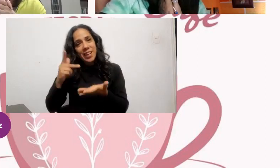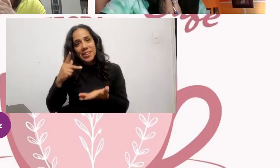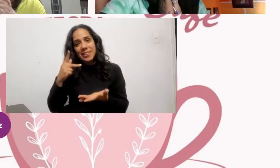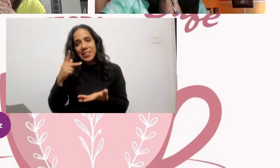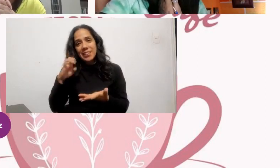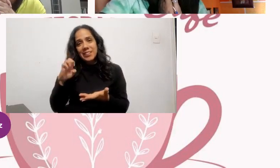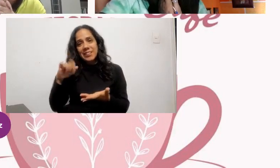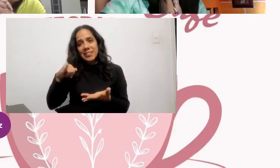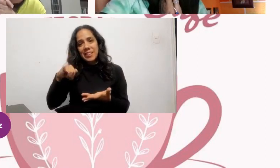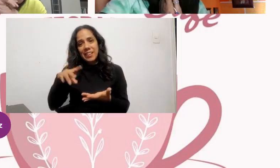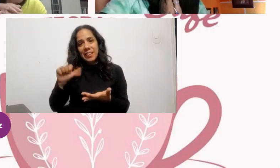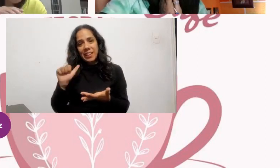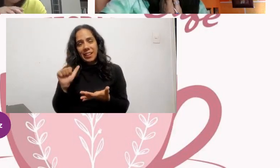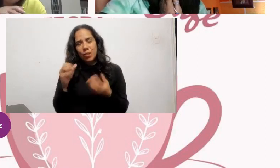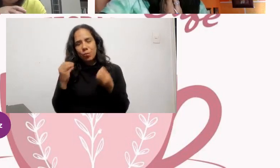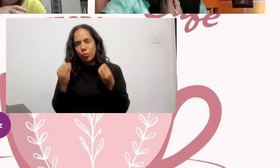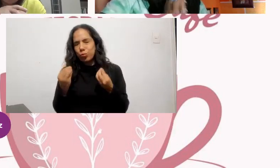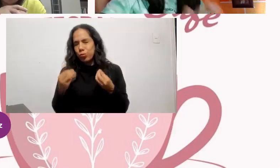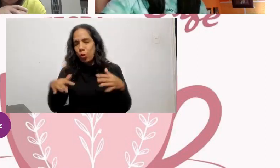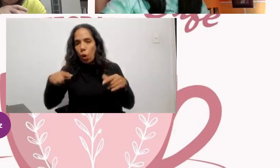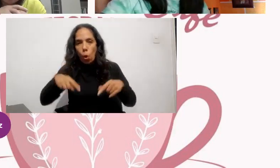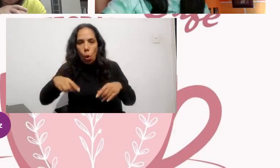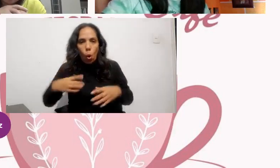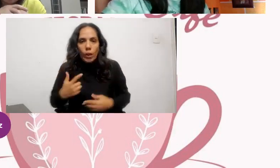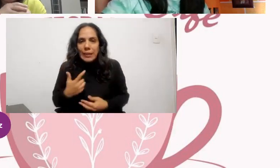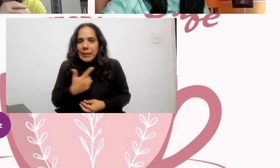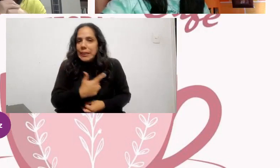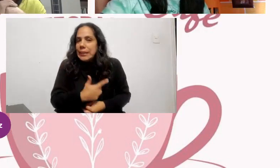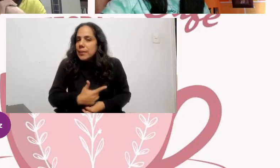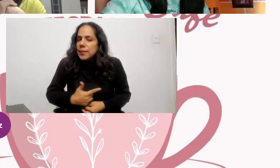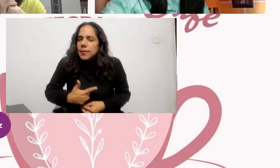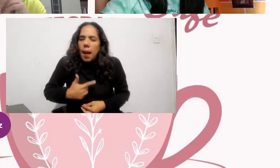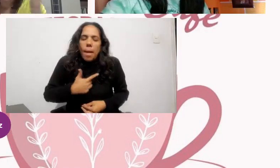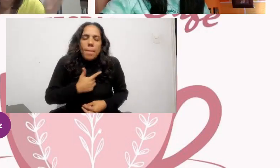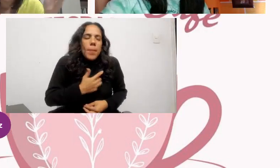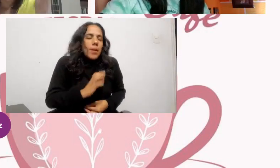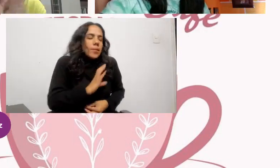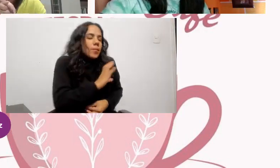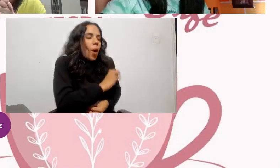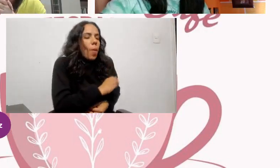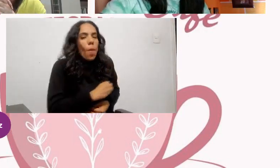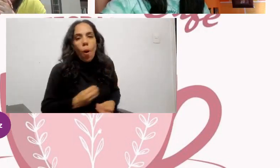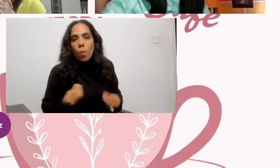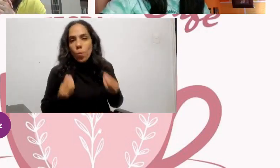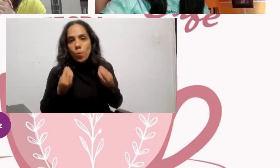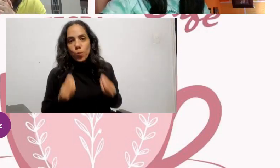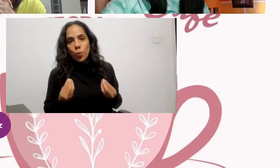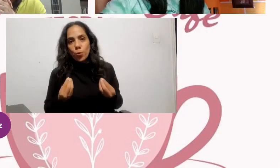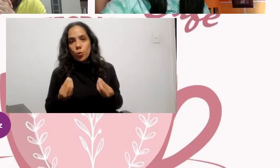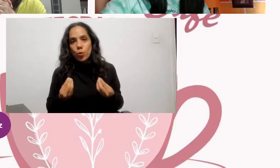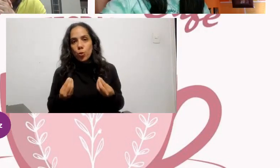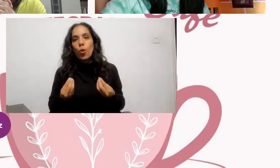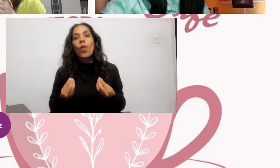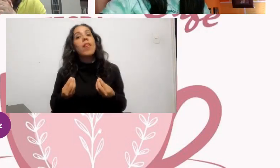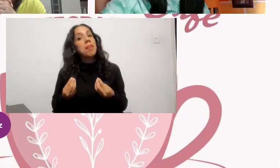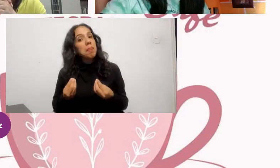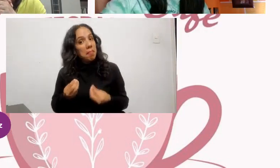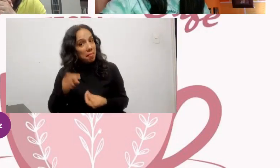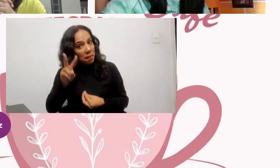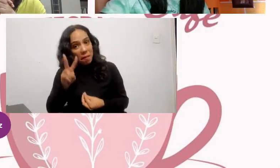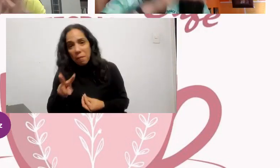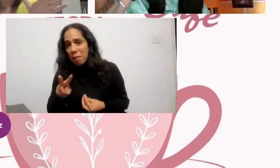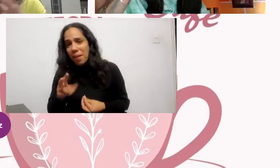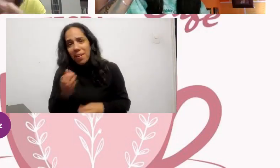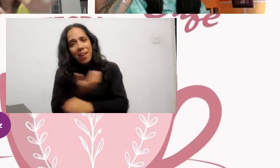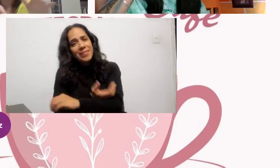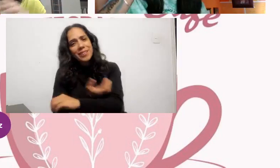gracias. De verdad, un honor. Me encantó y de verdad me siento muy honrada haber compartido la plática la tarde de